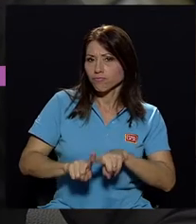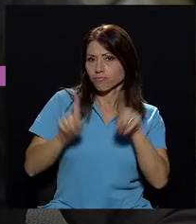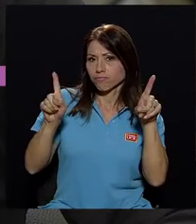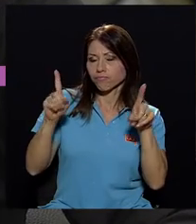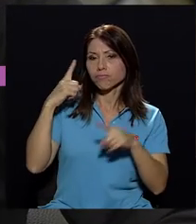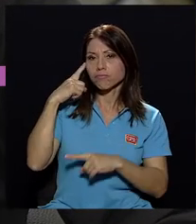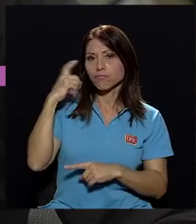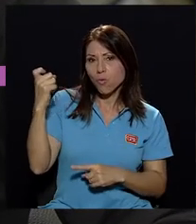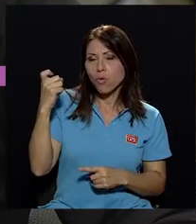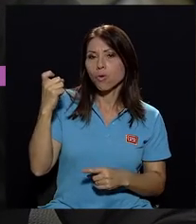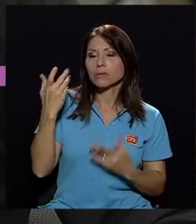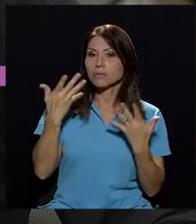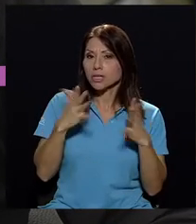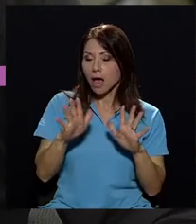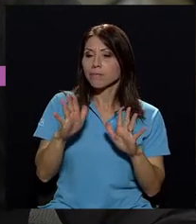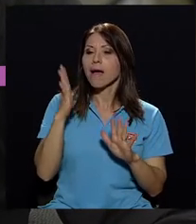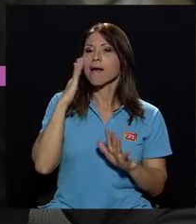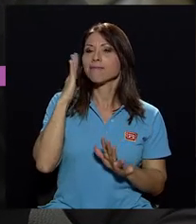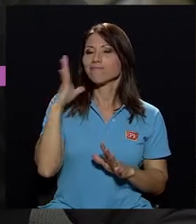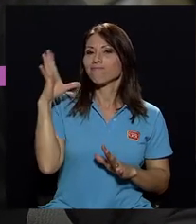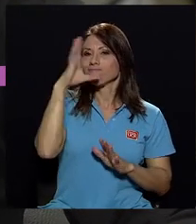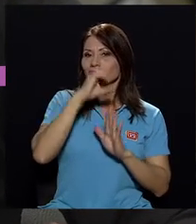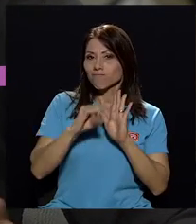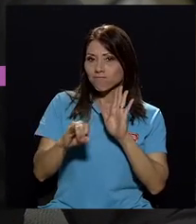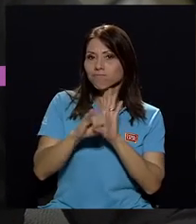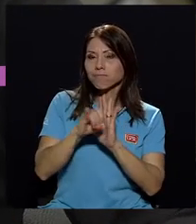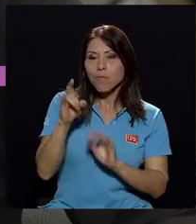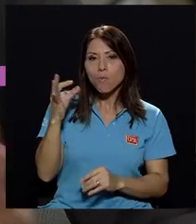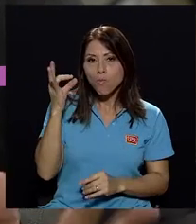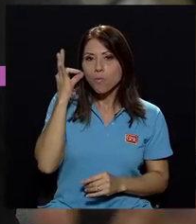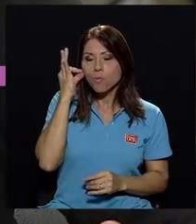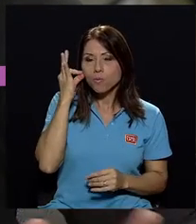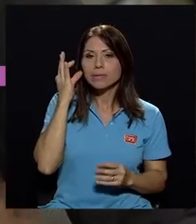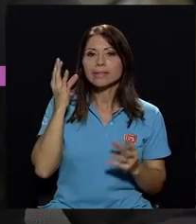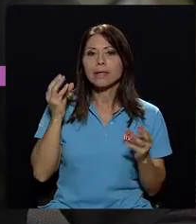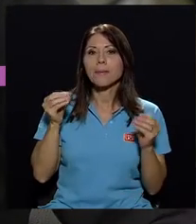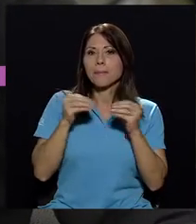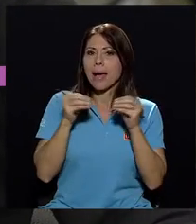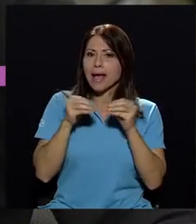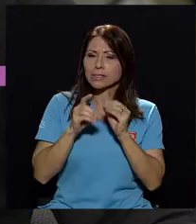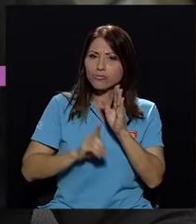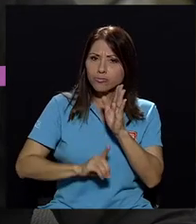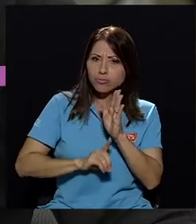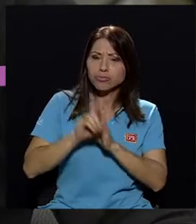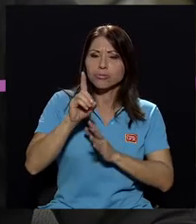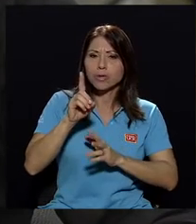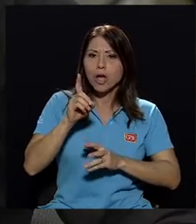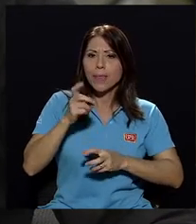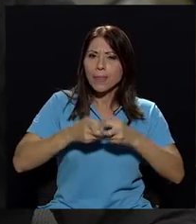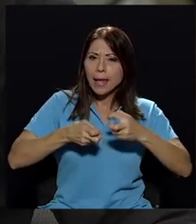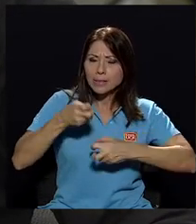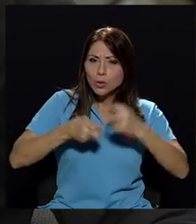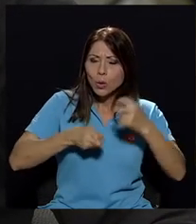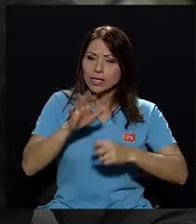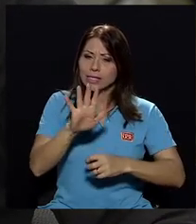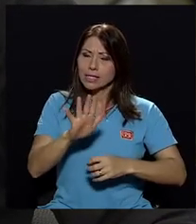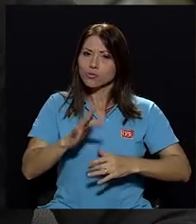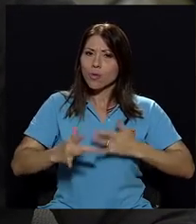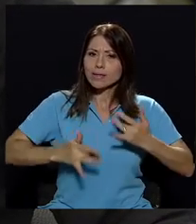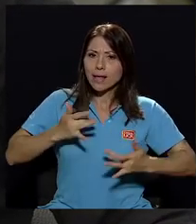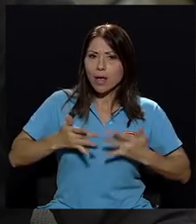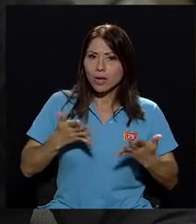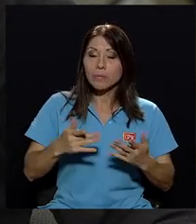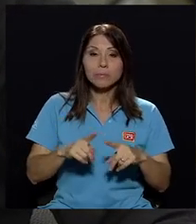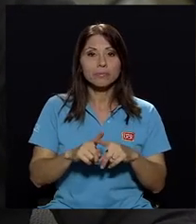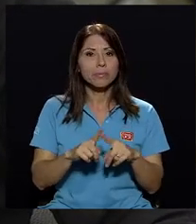porque se ha logrado identificar que las mujeres tienden más a desarrollar trastornos del estado de ánimo.